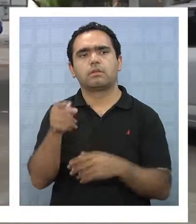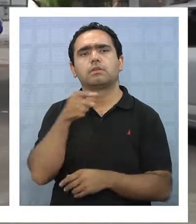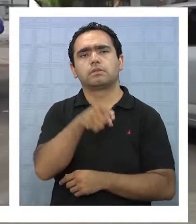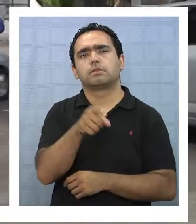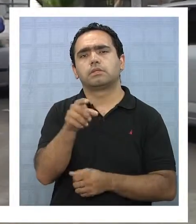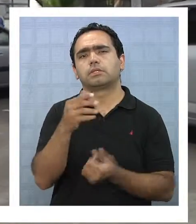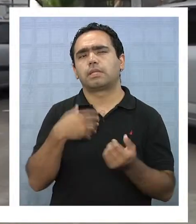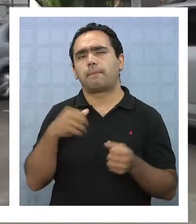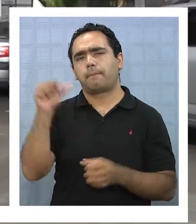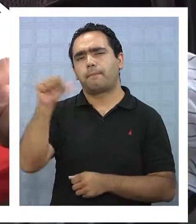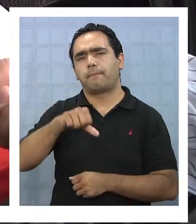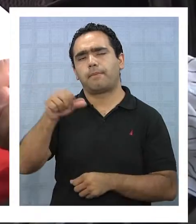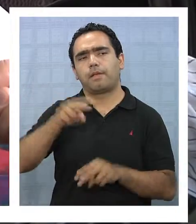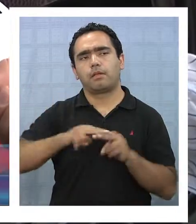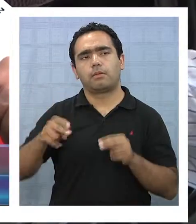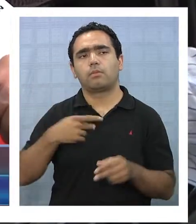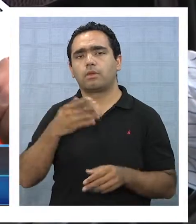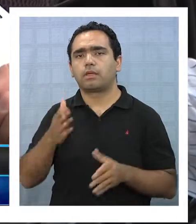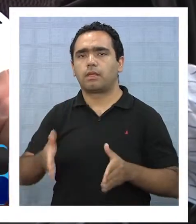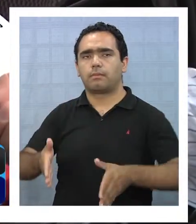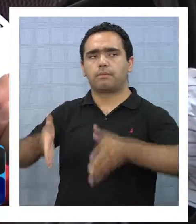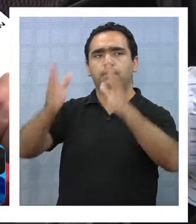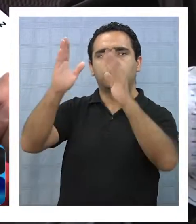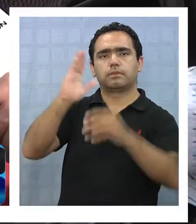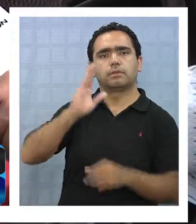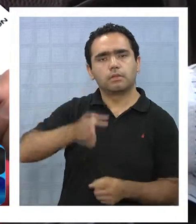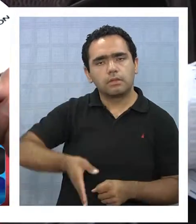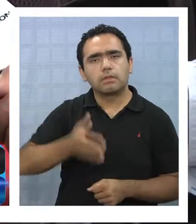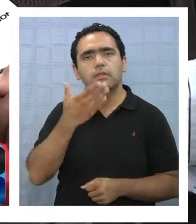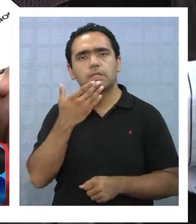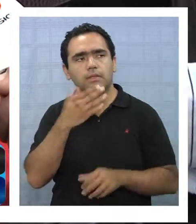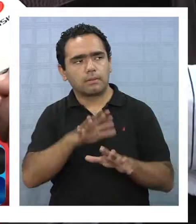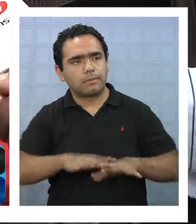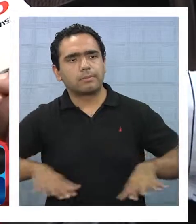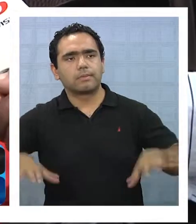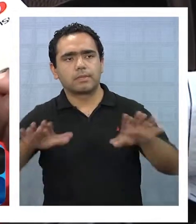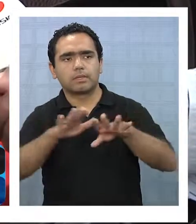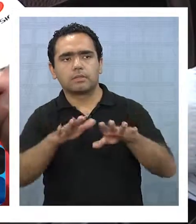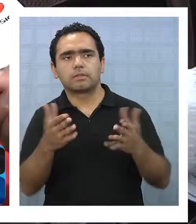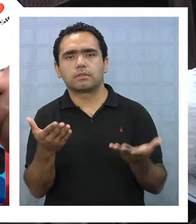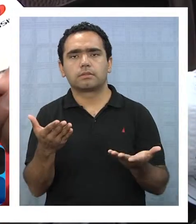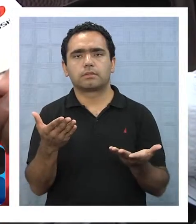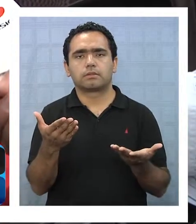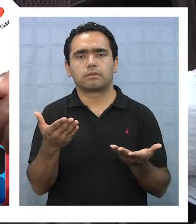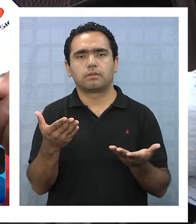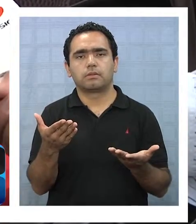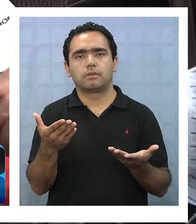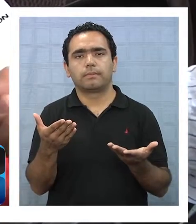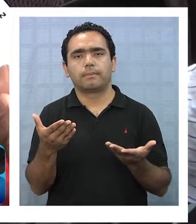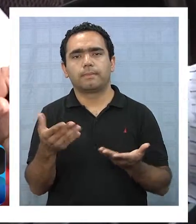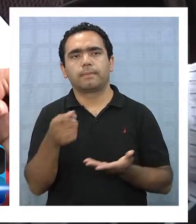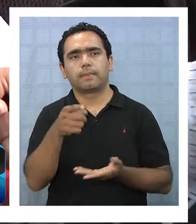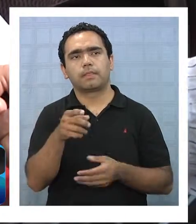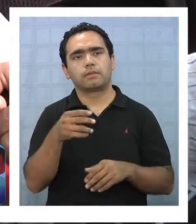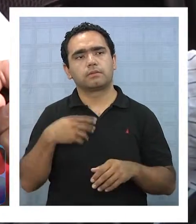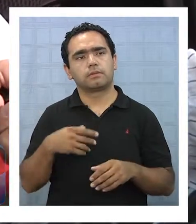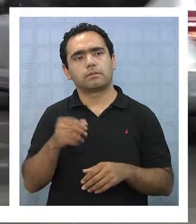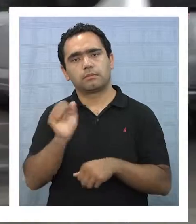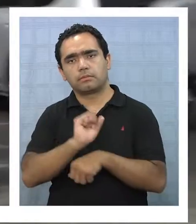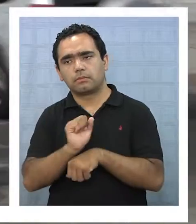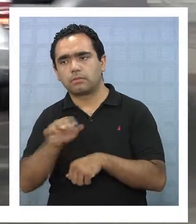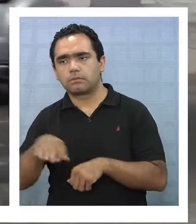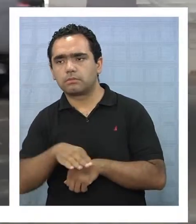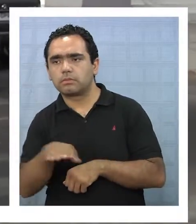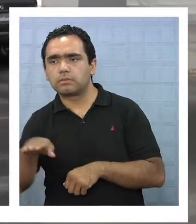hecho todo este sistema, pues los edificios deberían tener un espacio también para recibir o tomar los pasajeros.